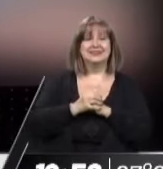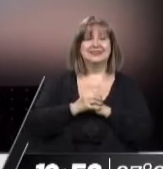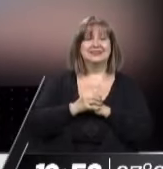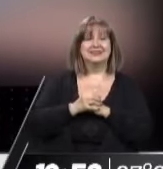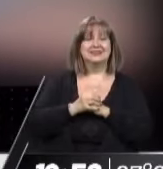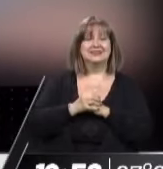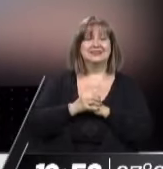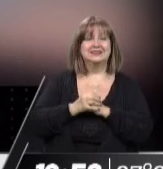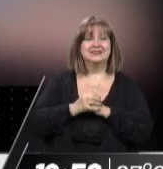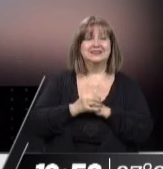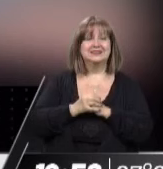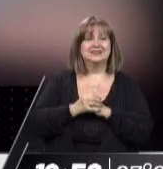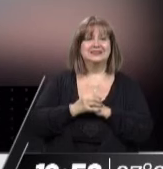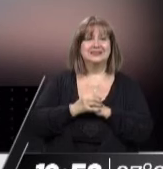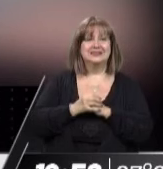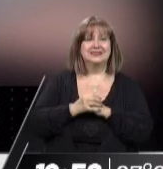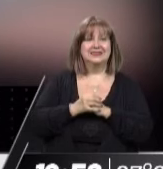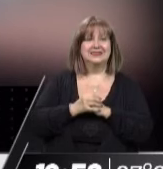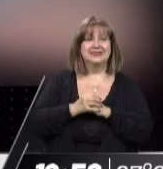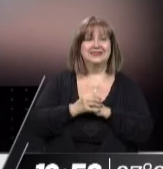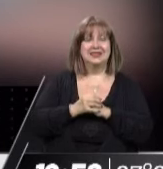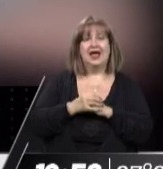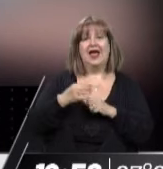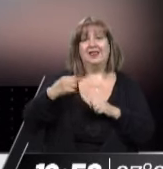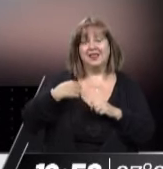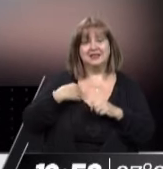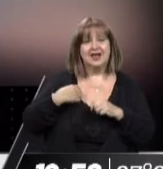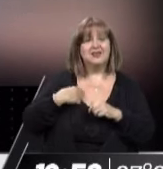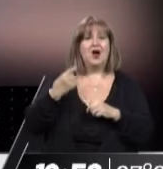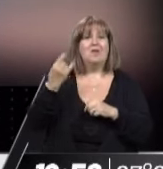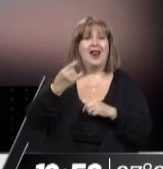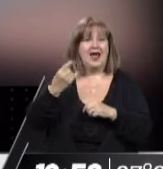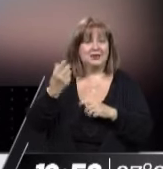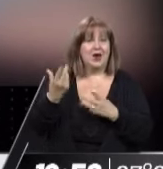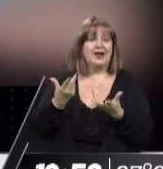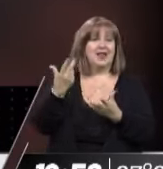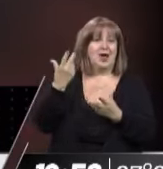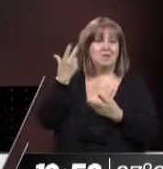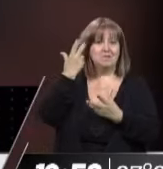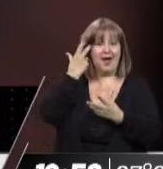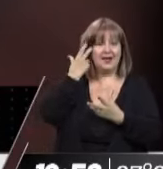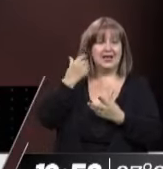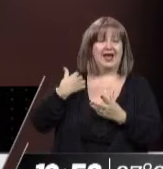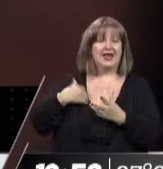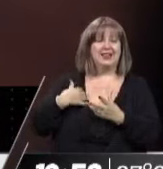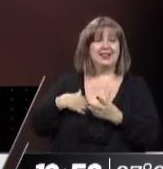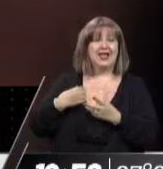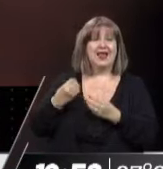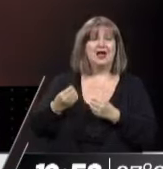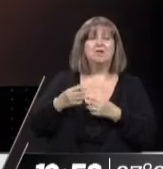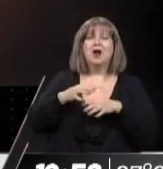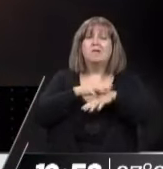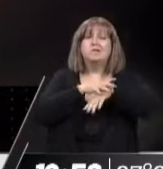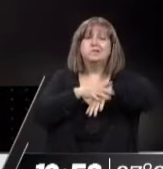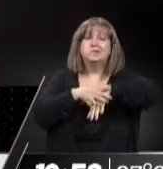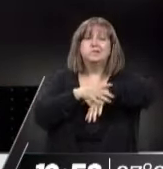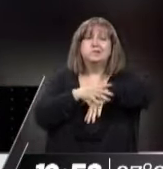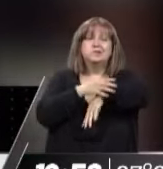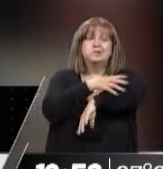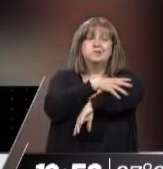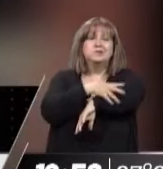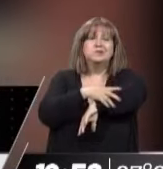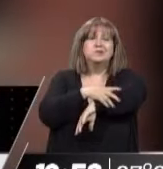Si ¿qué es el tatuaje? Dicen que yo soy mufa, es porque ustedes no tienen confianza en lo que es Messi y lo que es Argentina. ¿Qué dice? Se